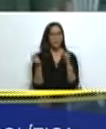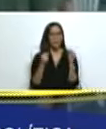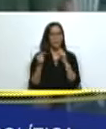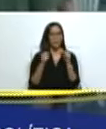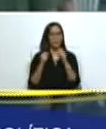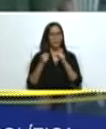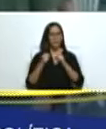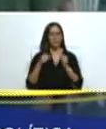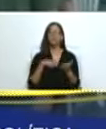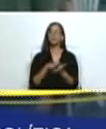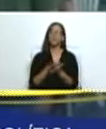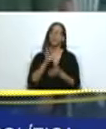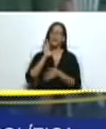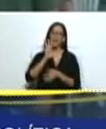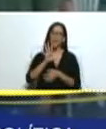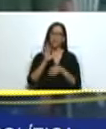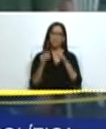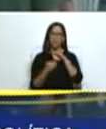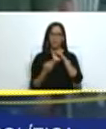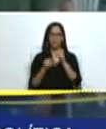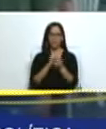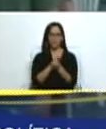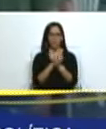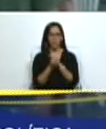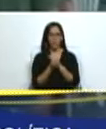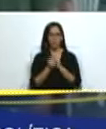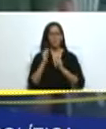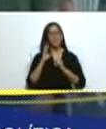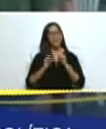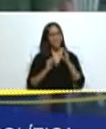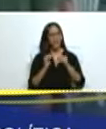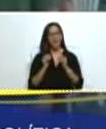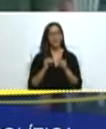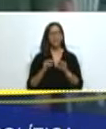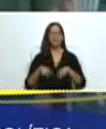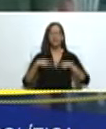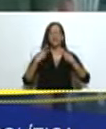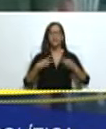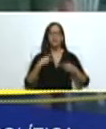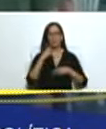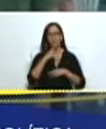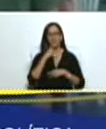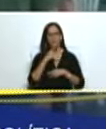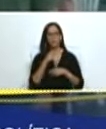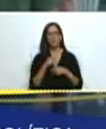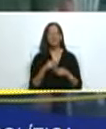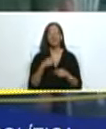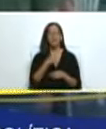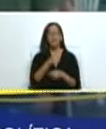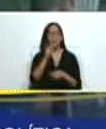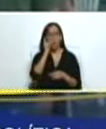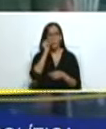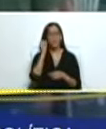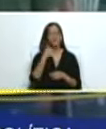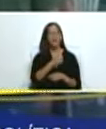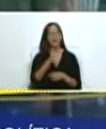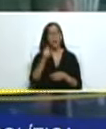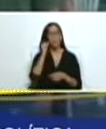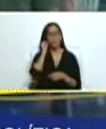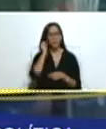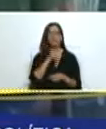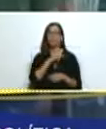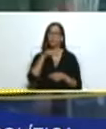sobre la quinta línea de transformación que habla de la repolitización. Es por eso que con cada hombre y con cada mujer